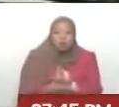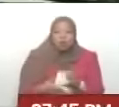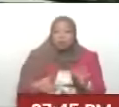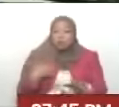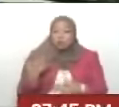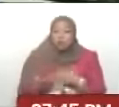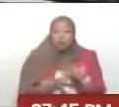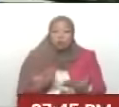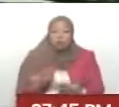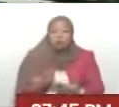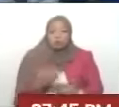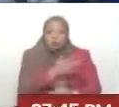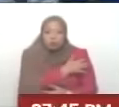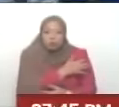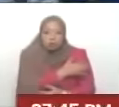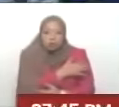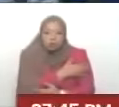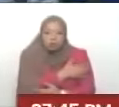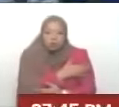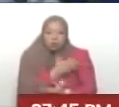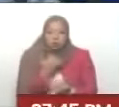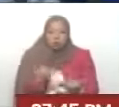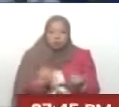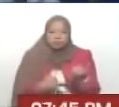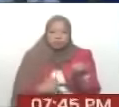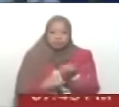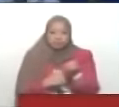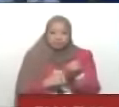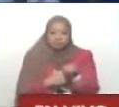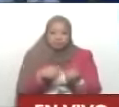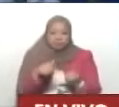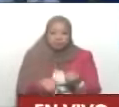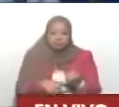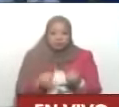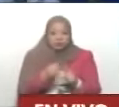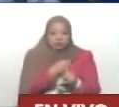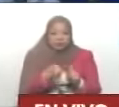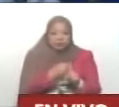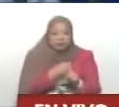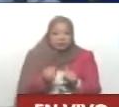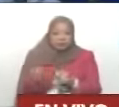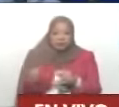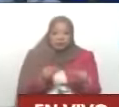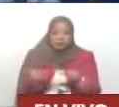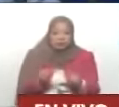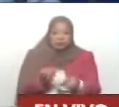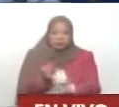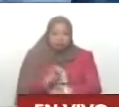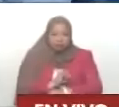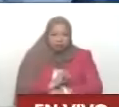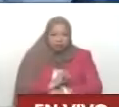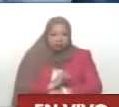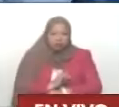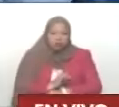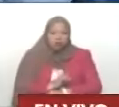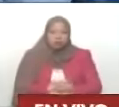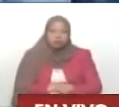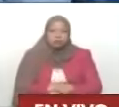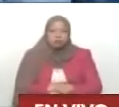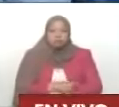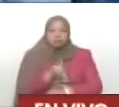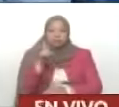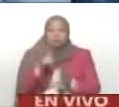esta oposición de ultraderecha criminal, ¿se puede lograr el diálogo? Nosotros lo hemos intentado mil